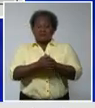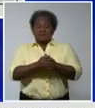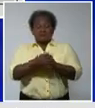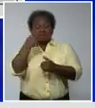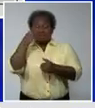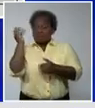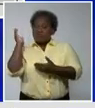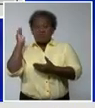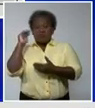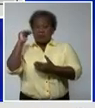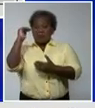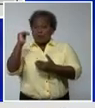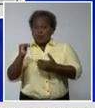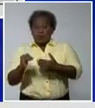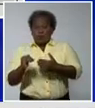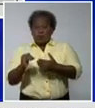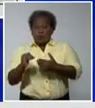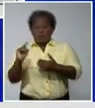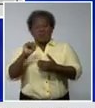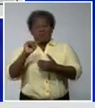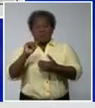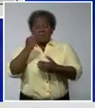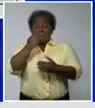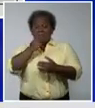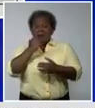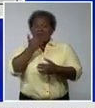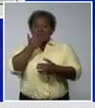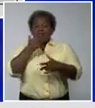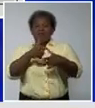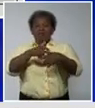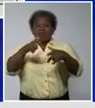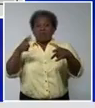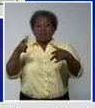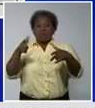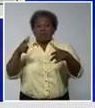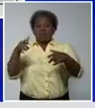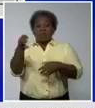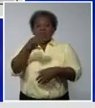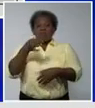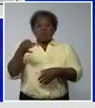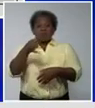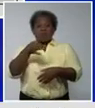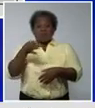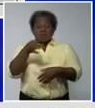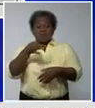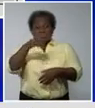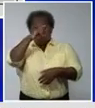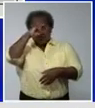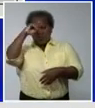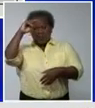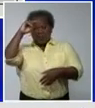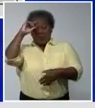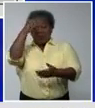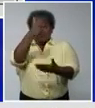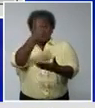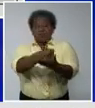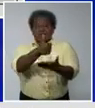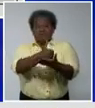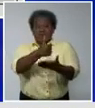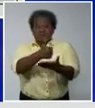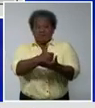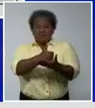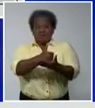reducción, y las tasas más elevadas en el municipio Santi Espíritu, cabecera, que es además donde